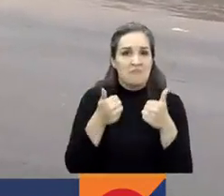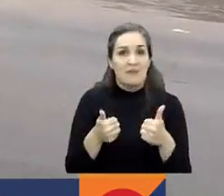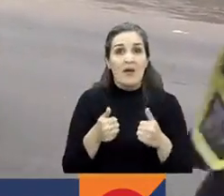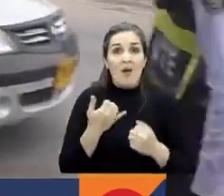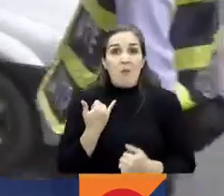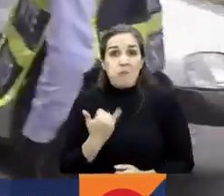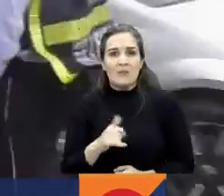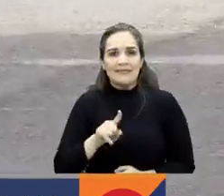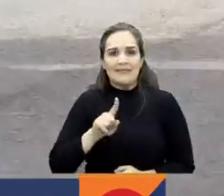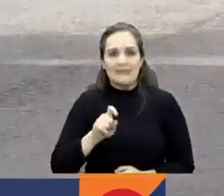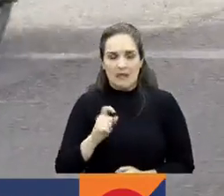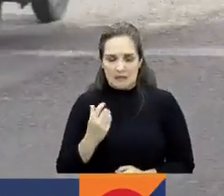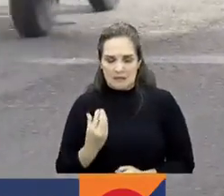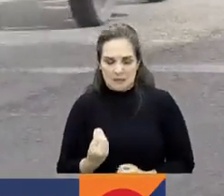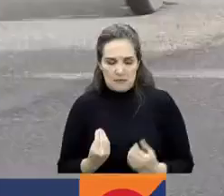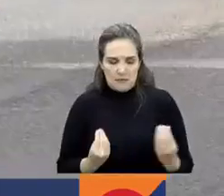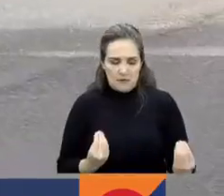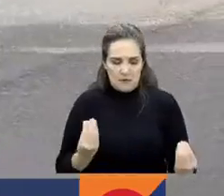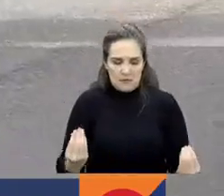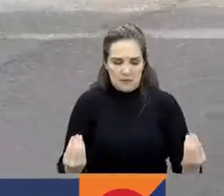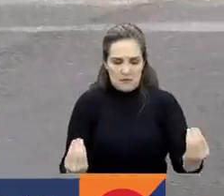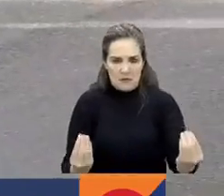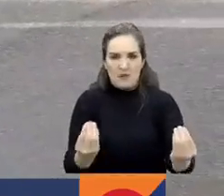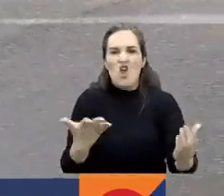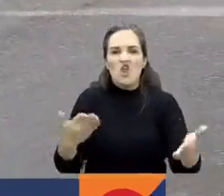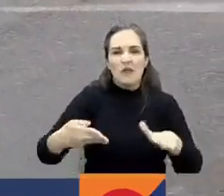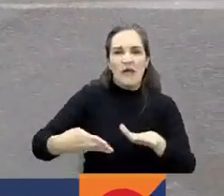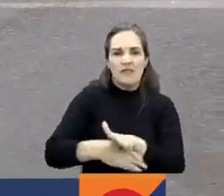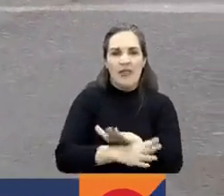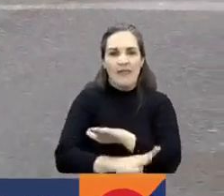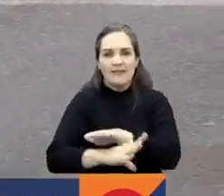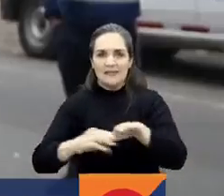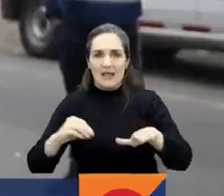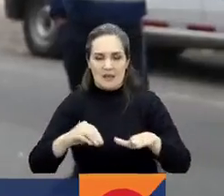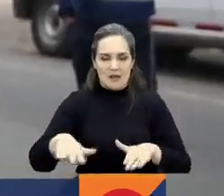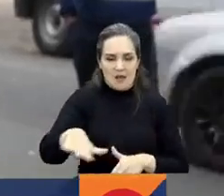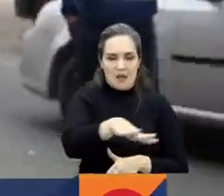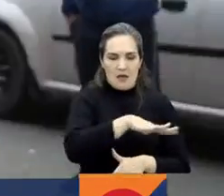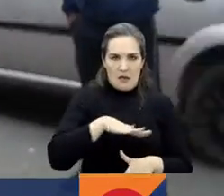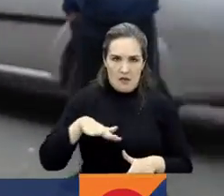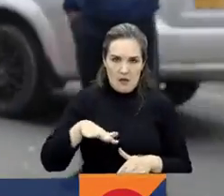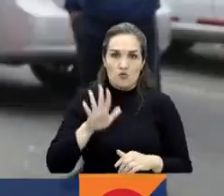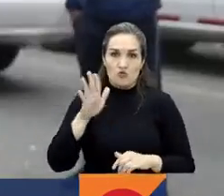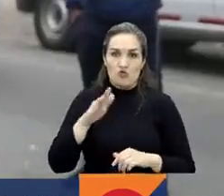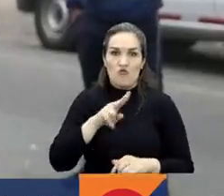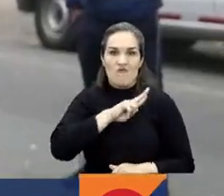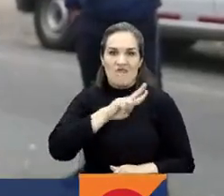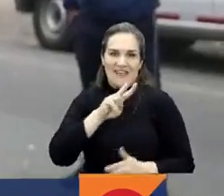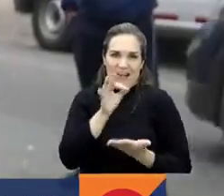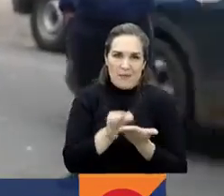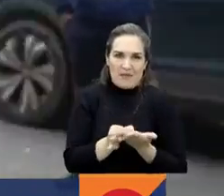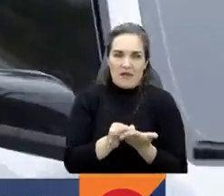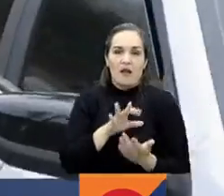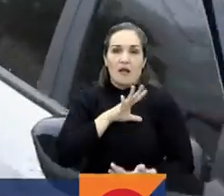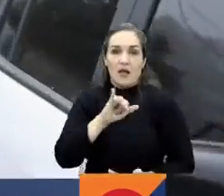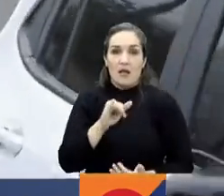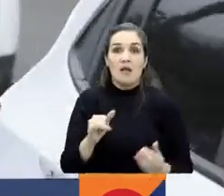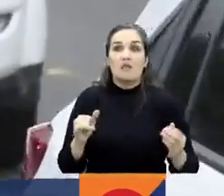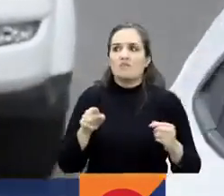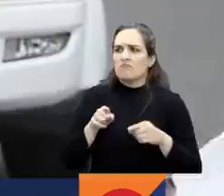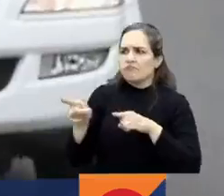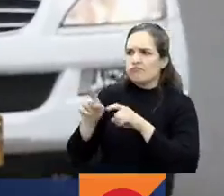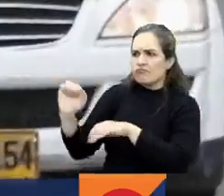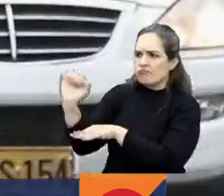control instalados a las entradas y salidas de la capital del Valle del Cauca. Unos cerca de 72 mil vehículos, entre